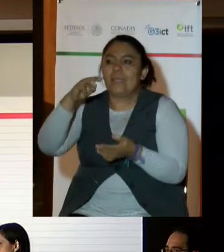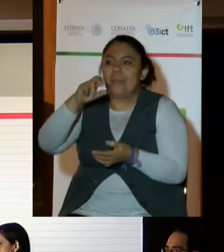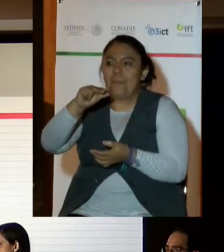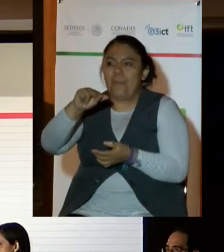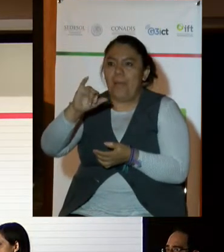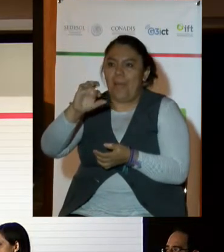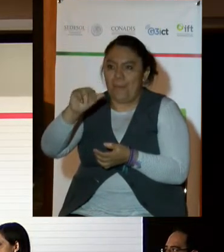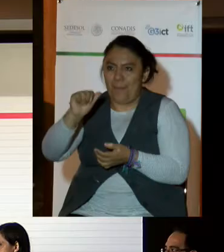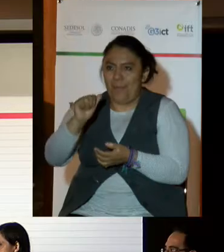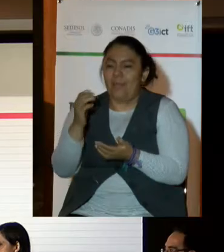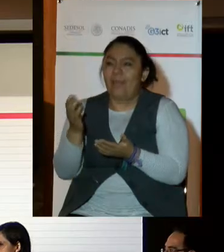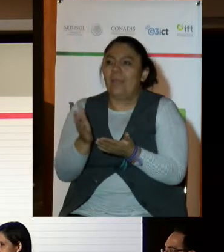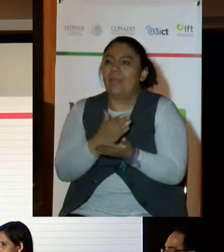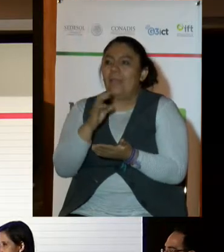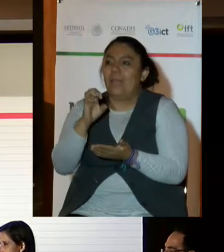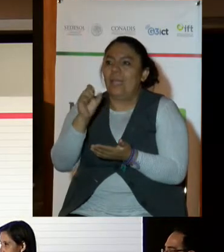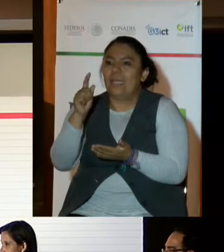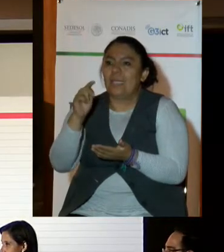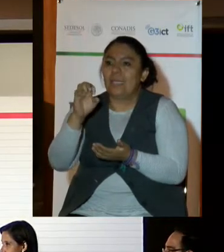indica.